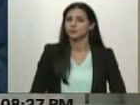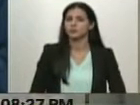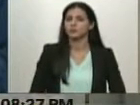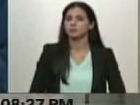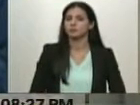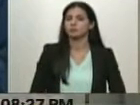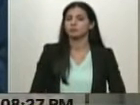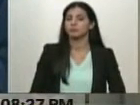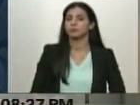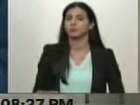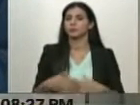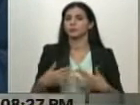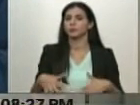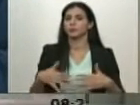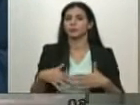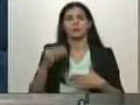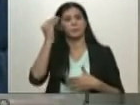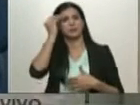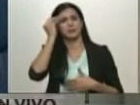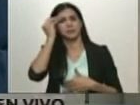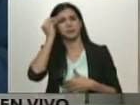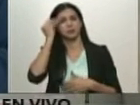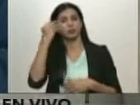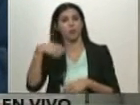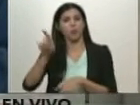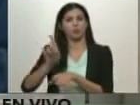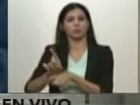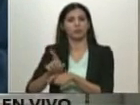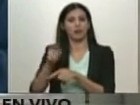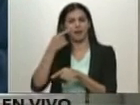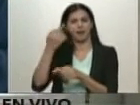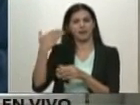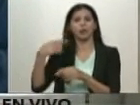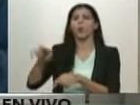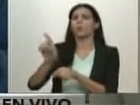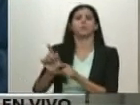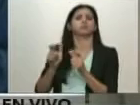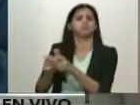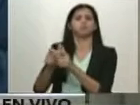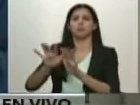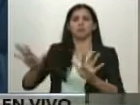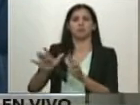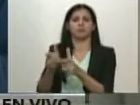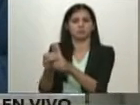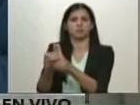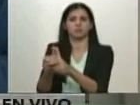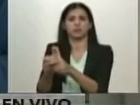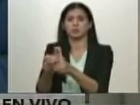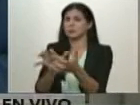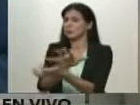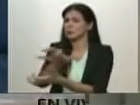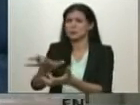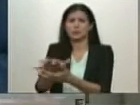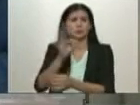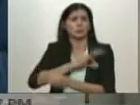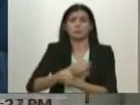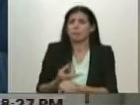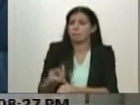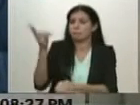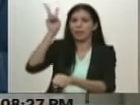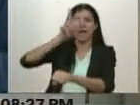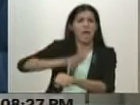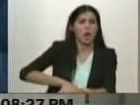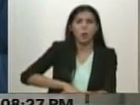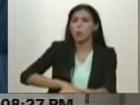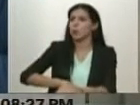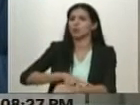1992, enfrentando el pensamiento único neoliberal, enfrentando la catástrofe social y económica más grande